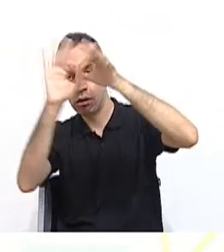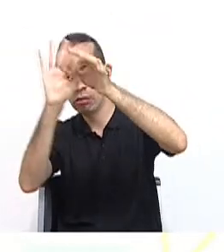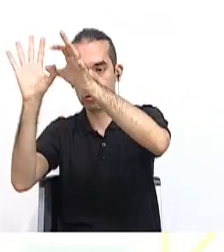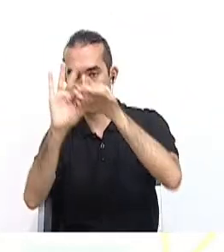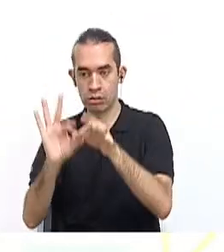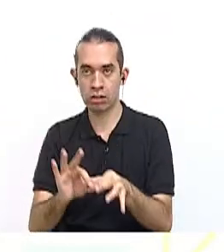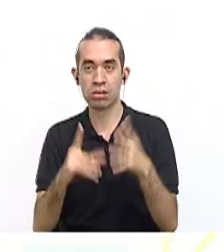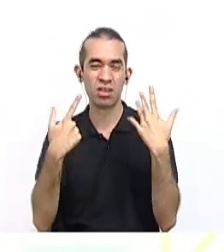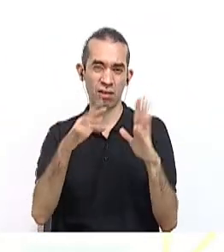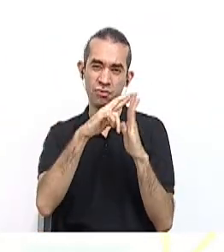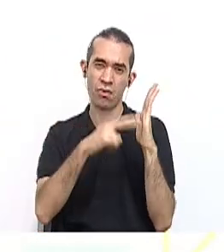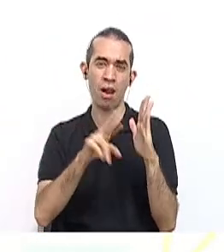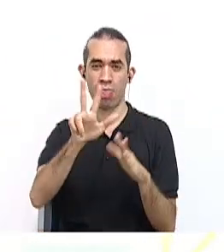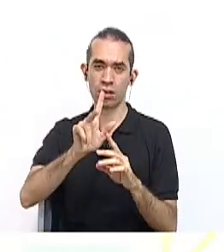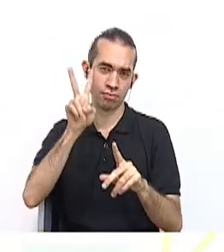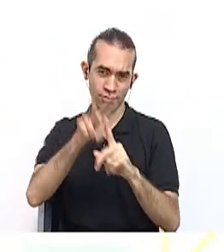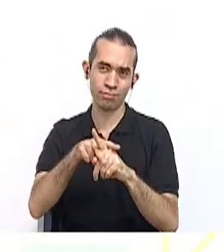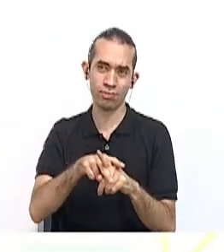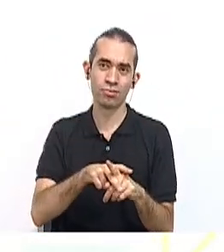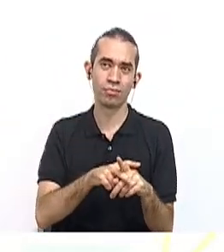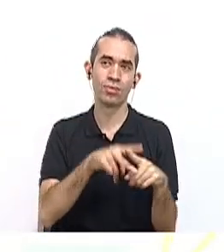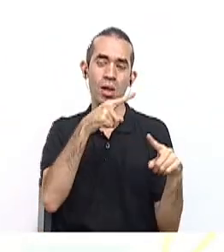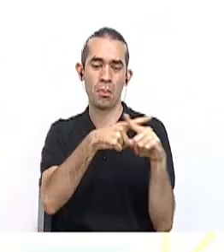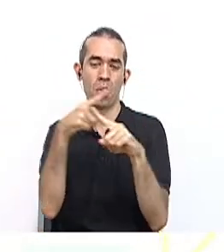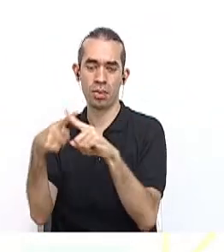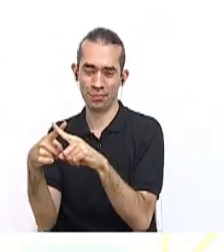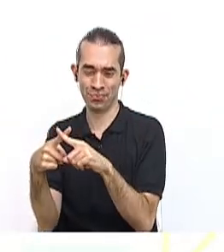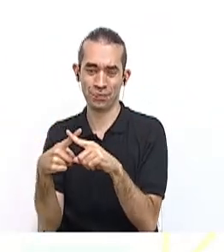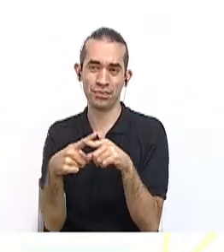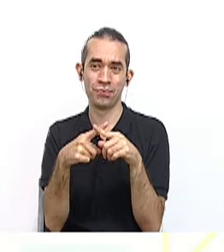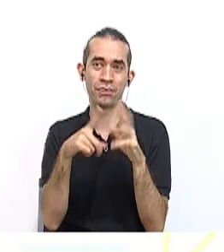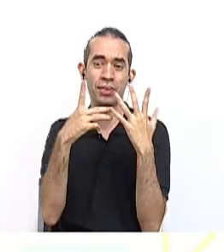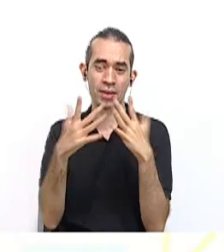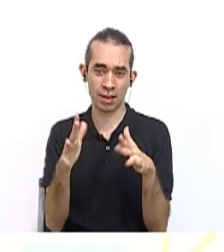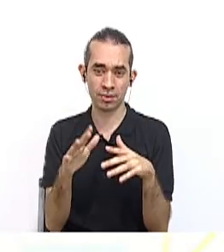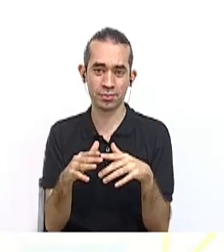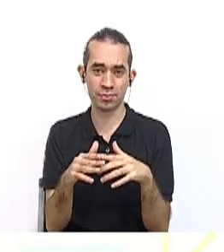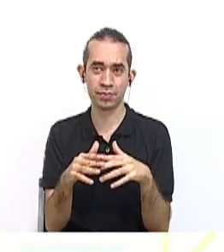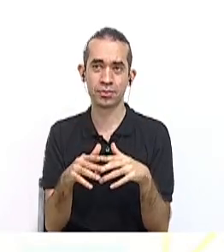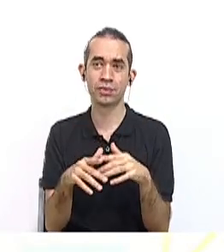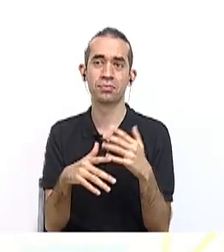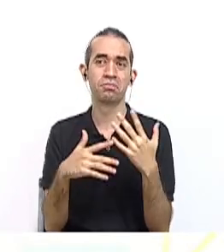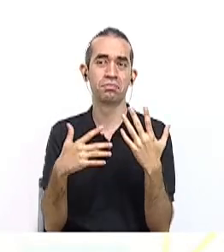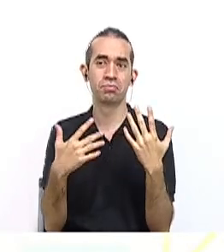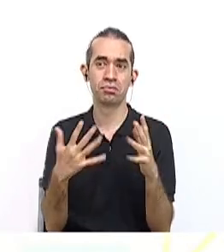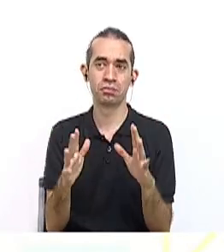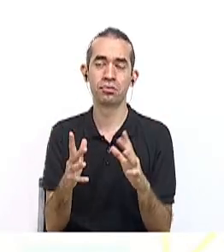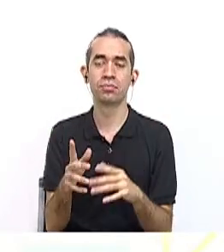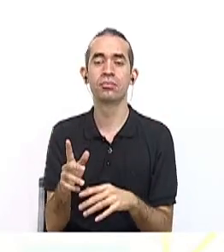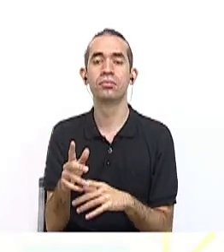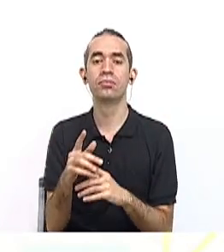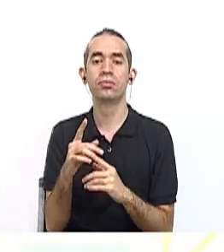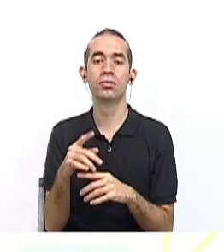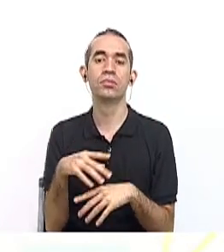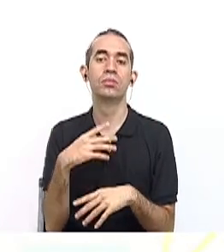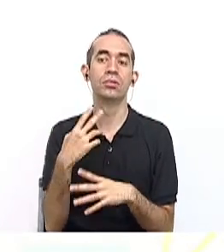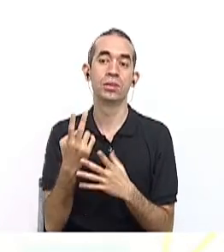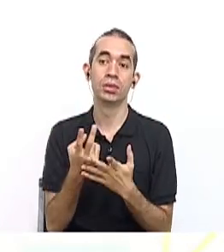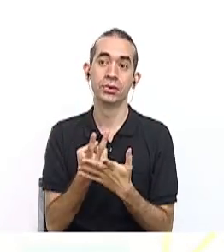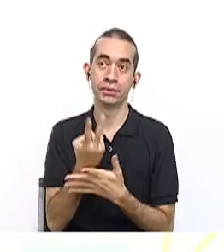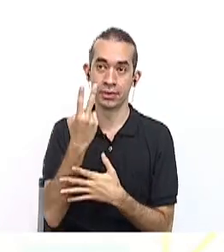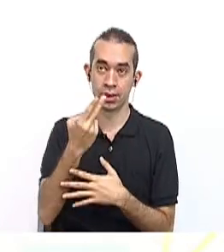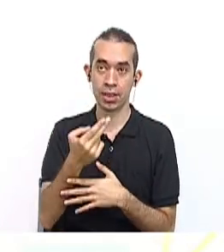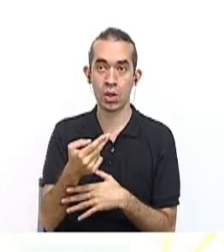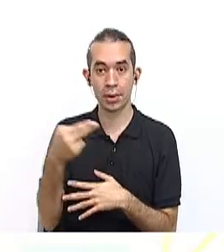de 3 ya visto, multiplicamos y entonces obtenemos que el valor de